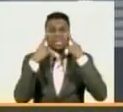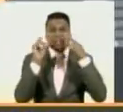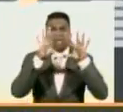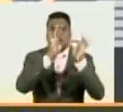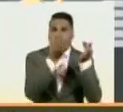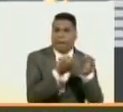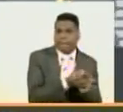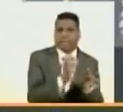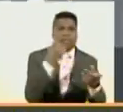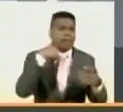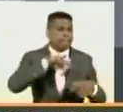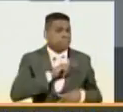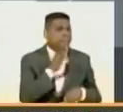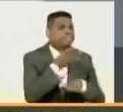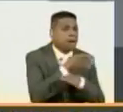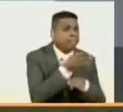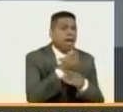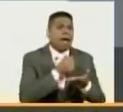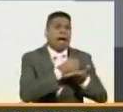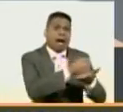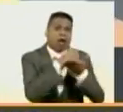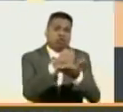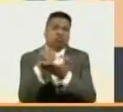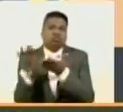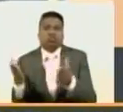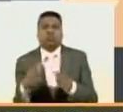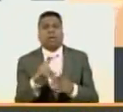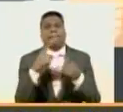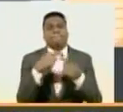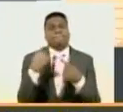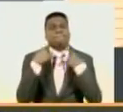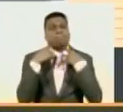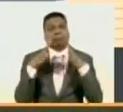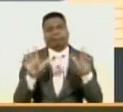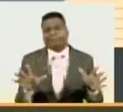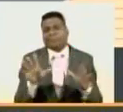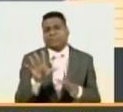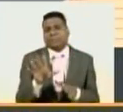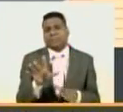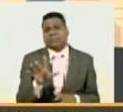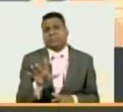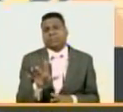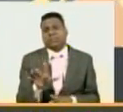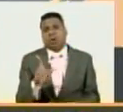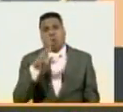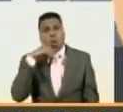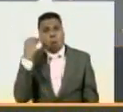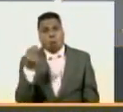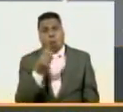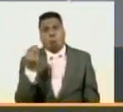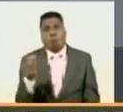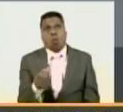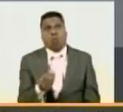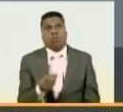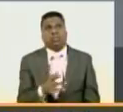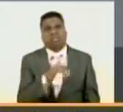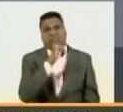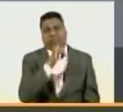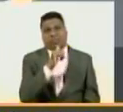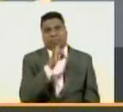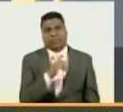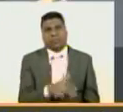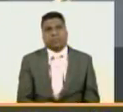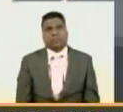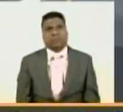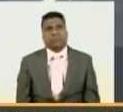familia, y lamentando pues la pérdida de un hombre joven. Tenemos una información, ya como